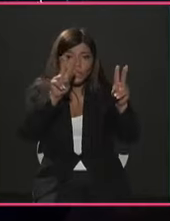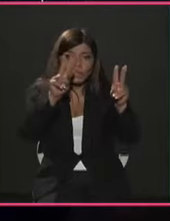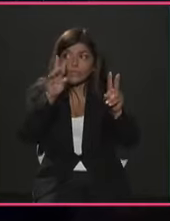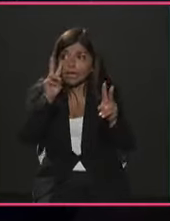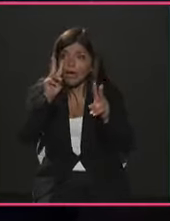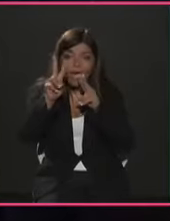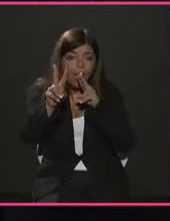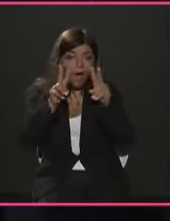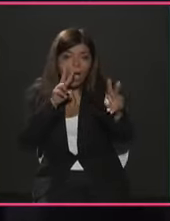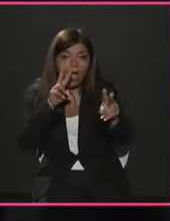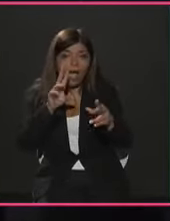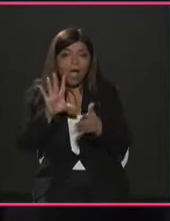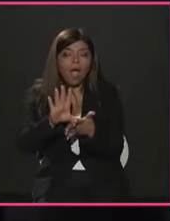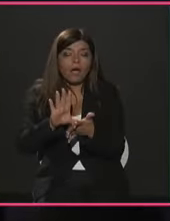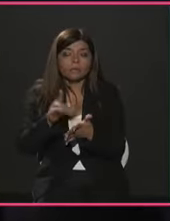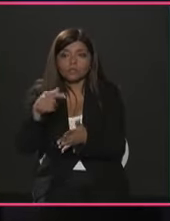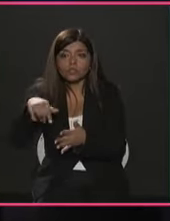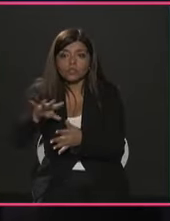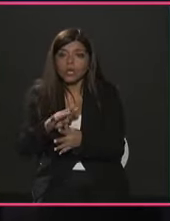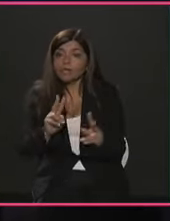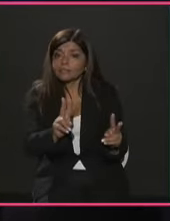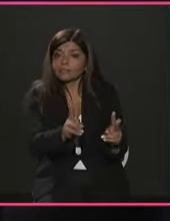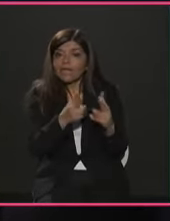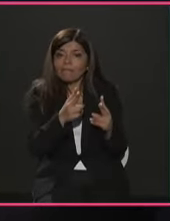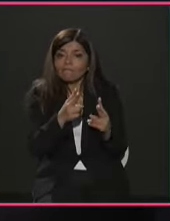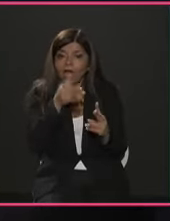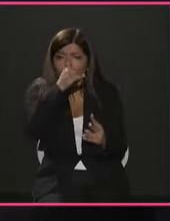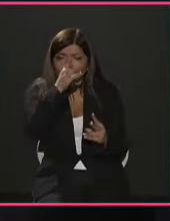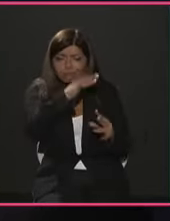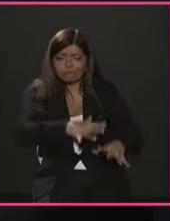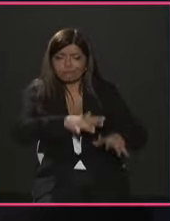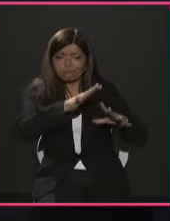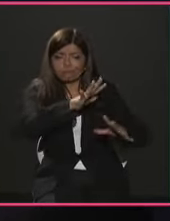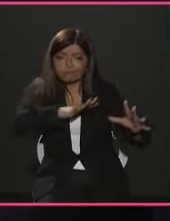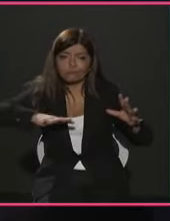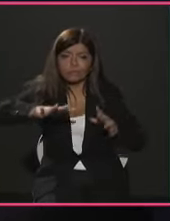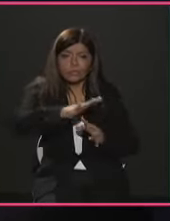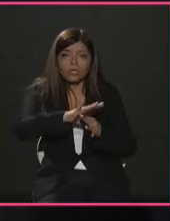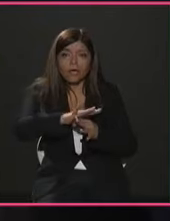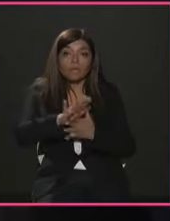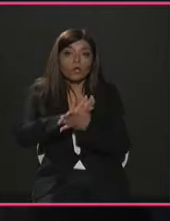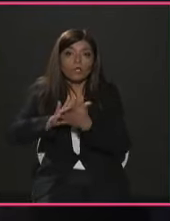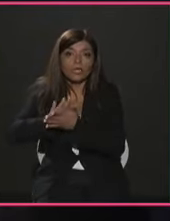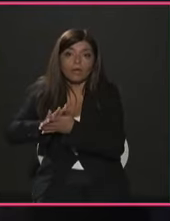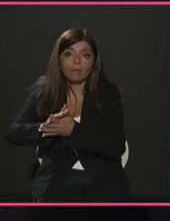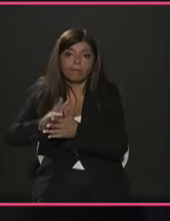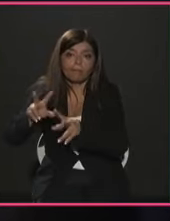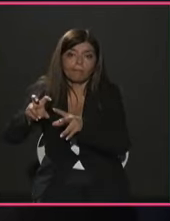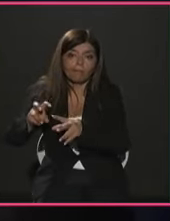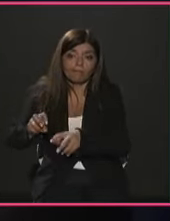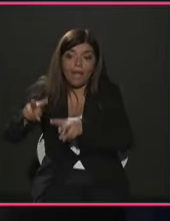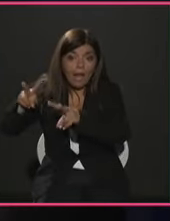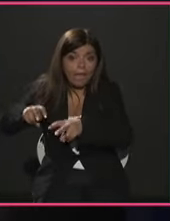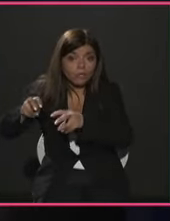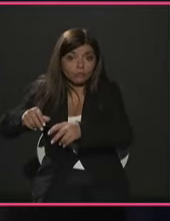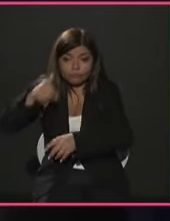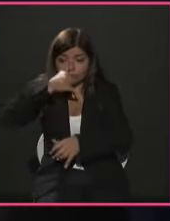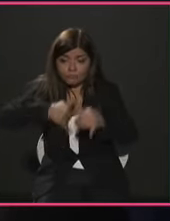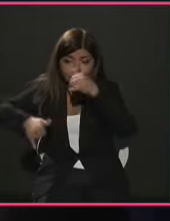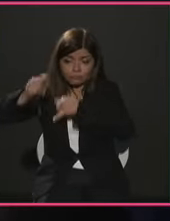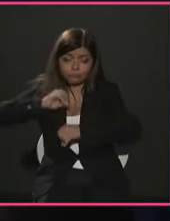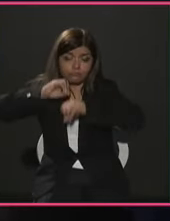mundo está la necesidad de salvarlo de la contaminación el uso de fertilizantes y pesticidas en la